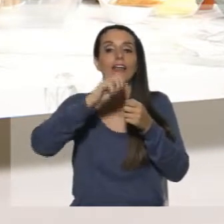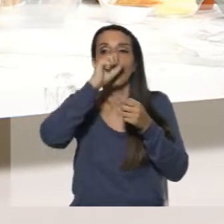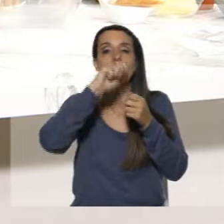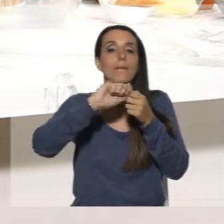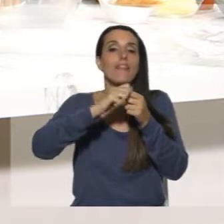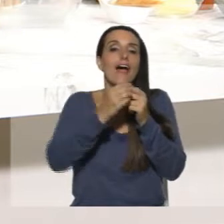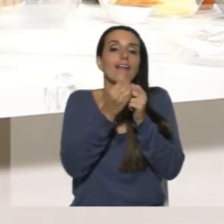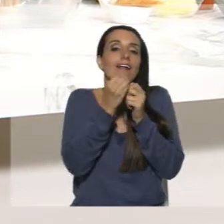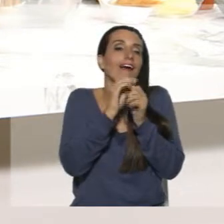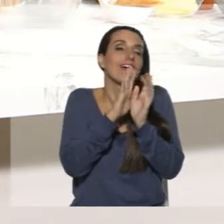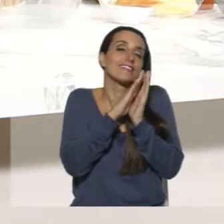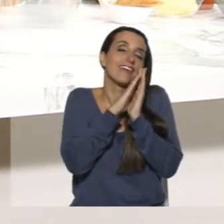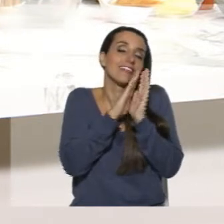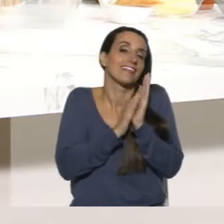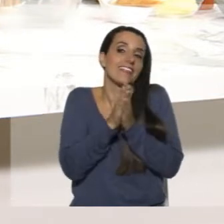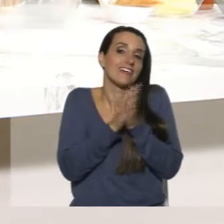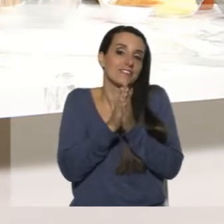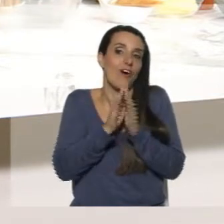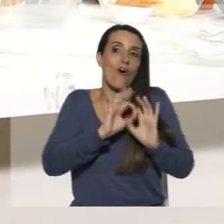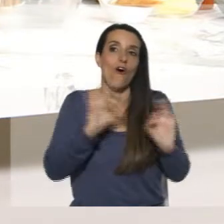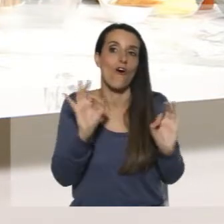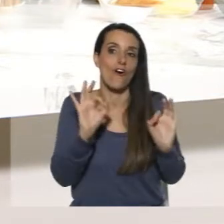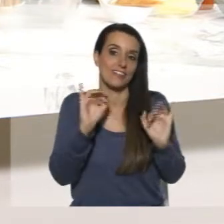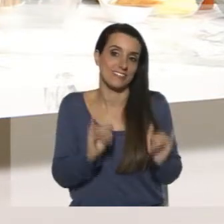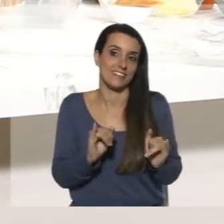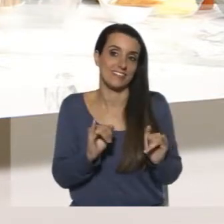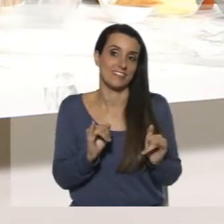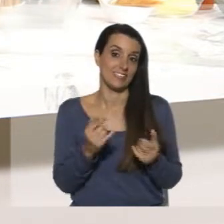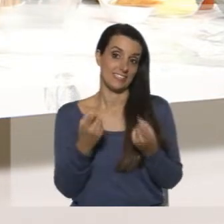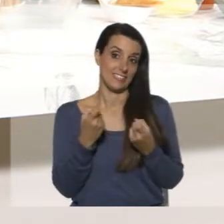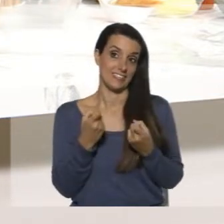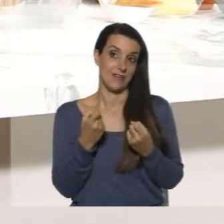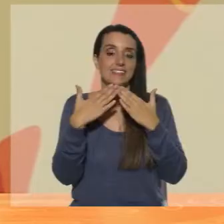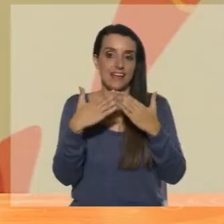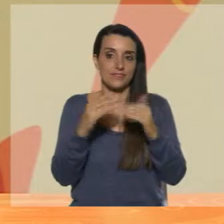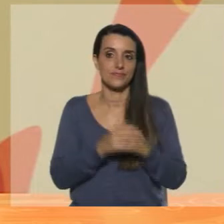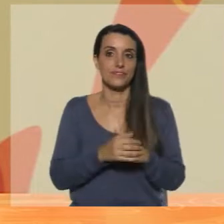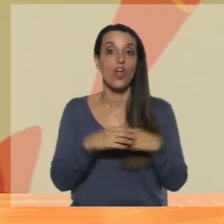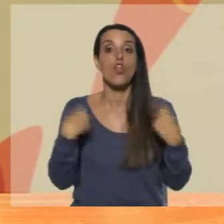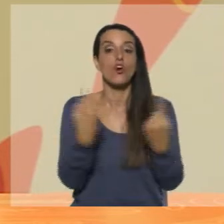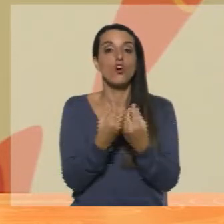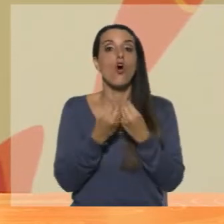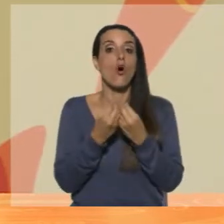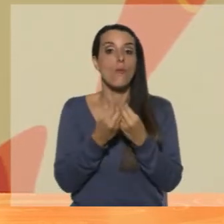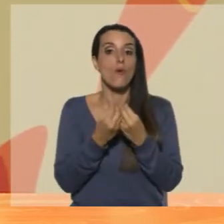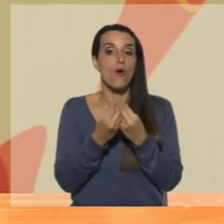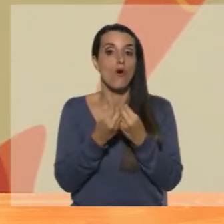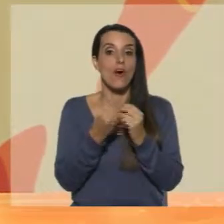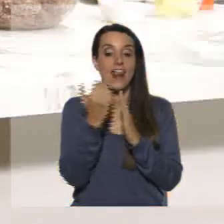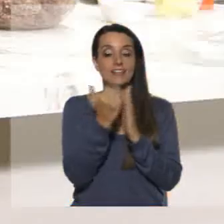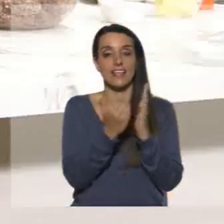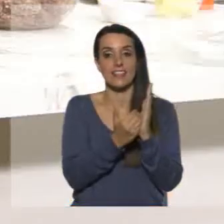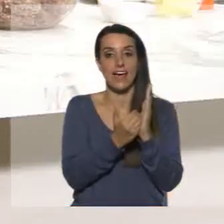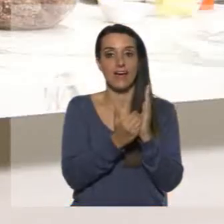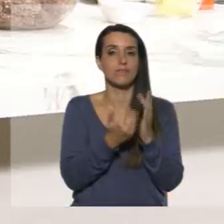Tenemos acá mandarina. Y una siestita, pero obligada y la tiene más que merecida, no, pero caballero. ¿Y nosotros cómo venimos con espectacular, esta